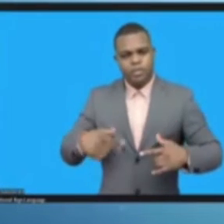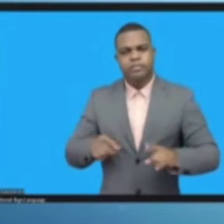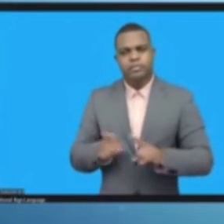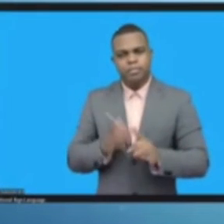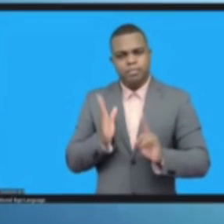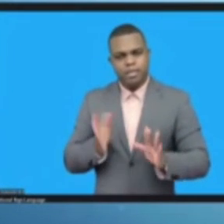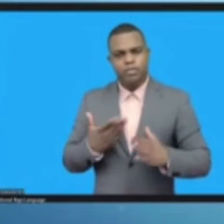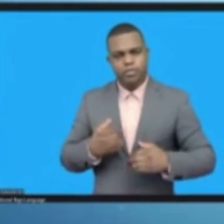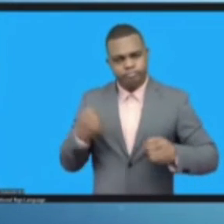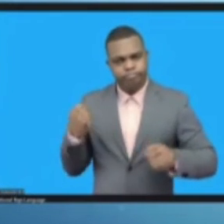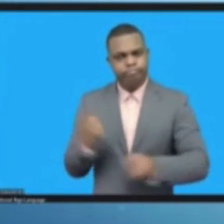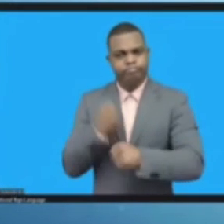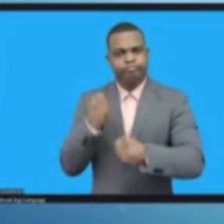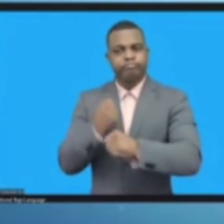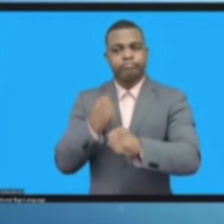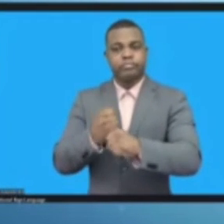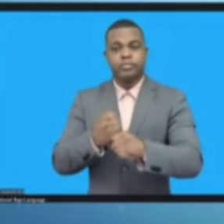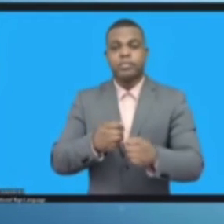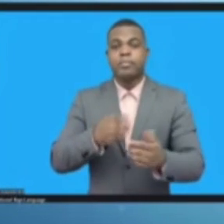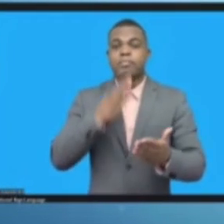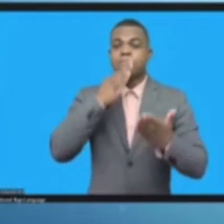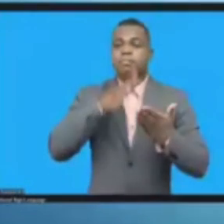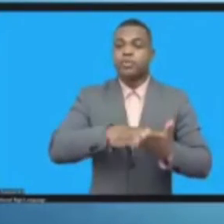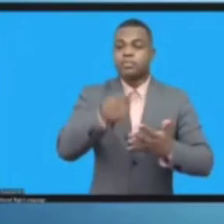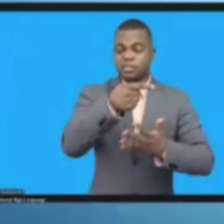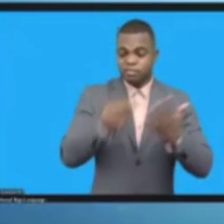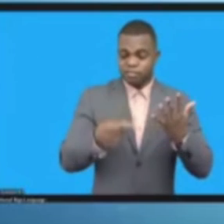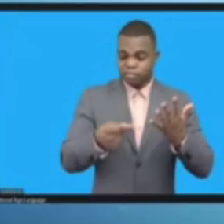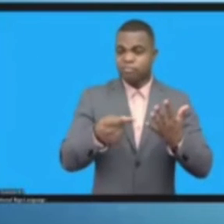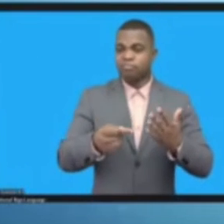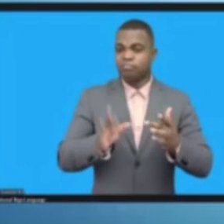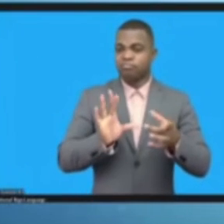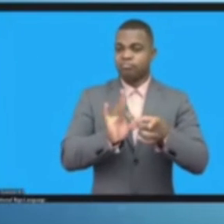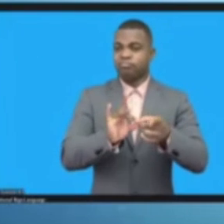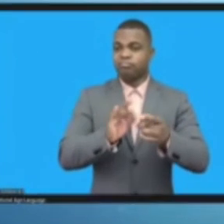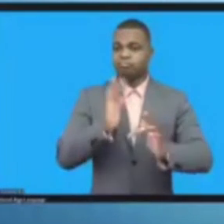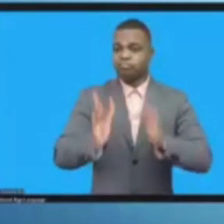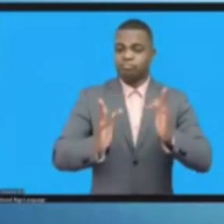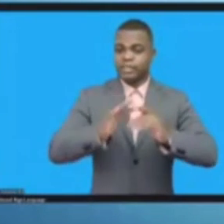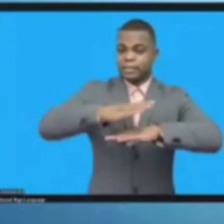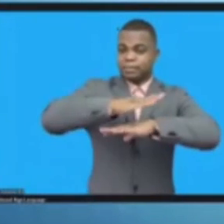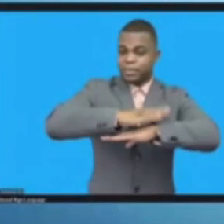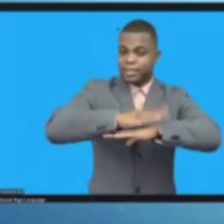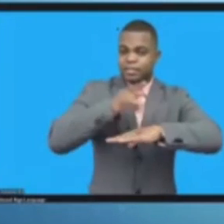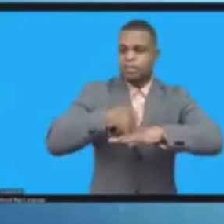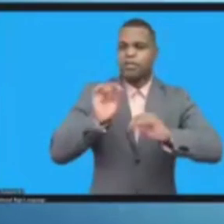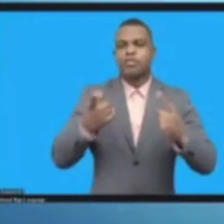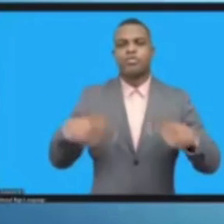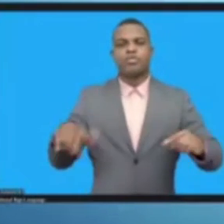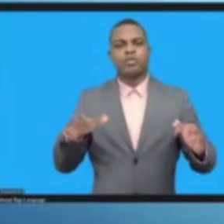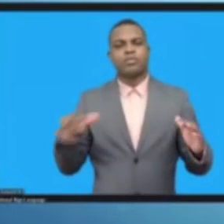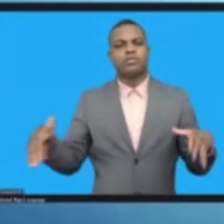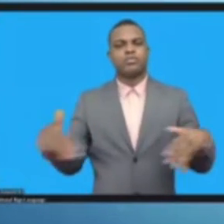de saltar las promesas y el espacio del espacio digital